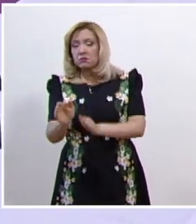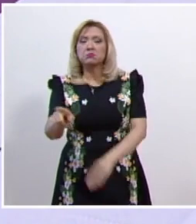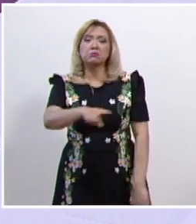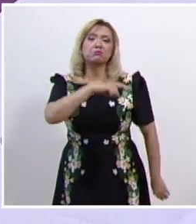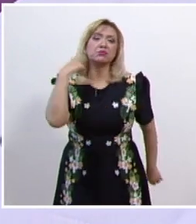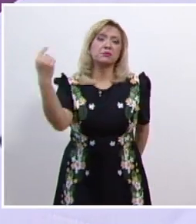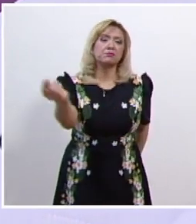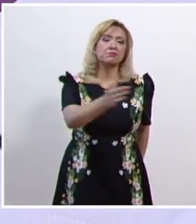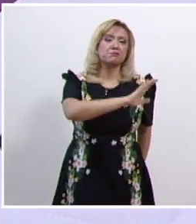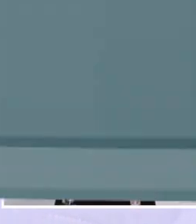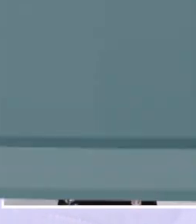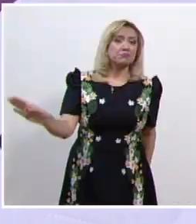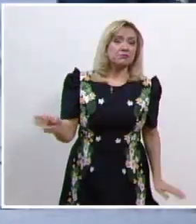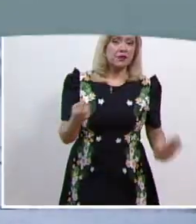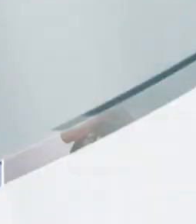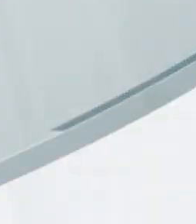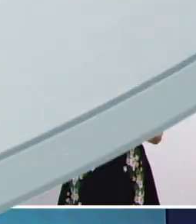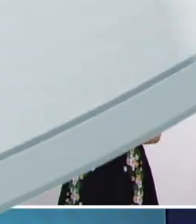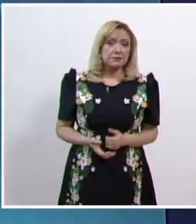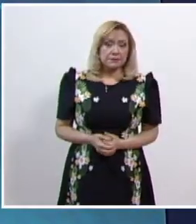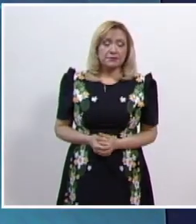de la instancia.